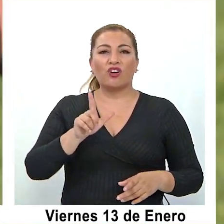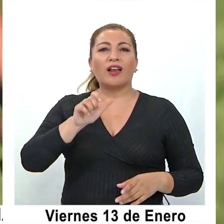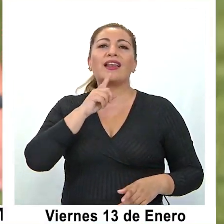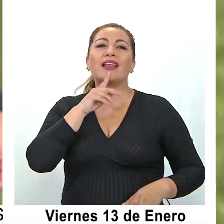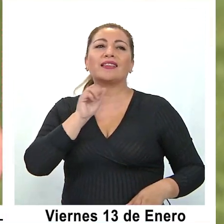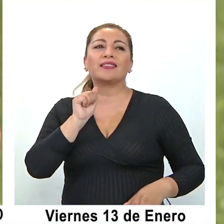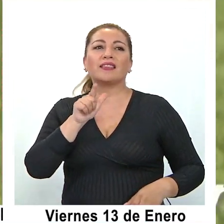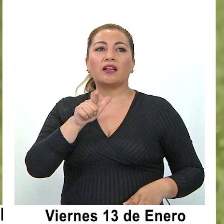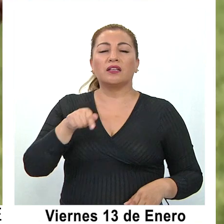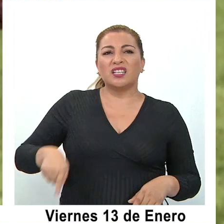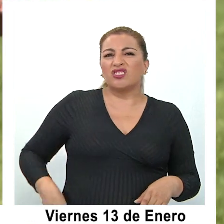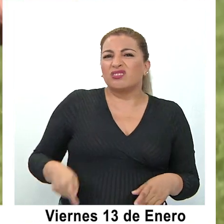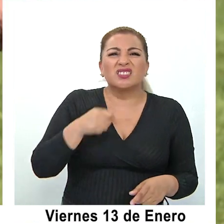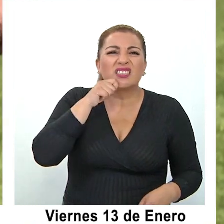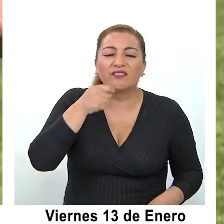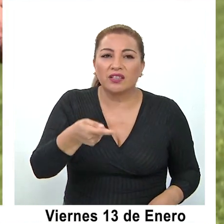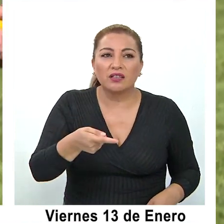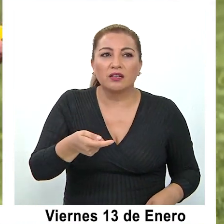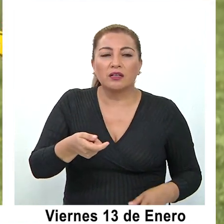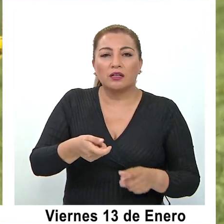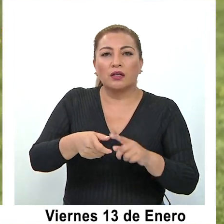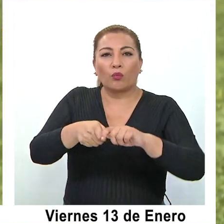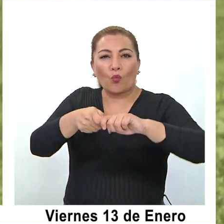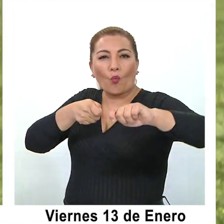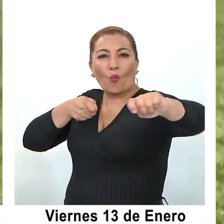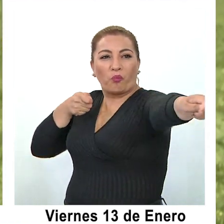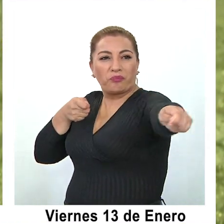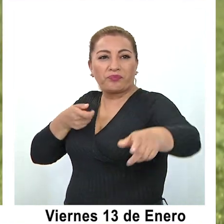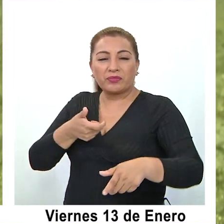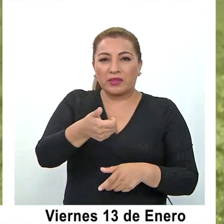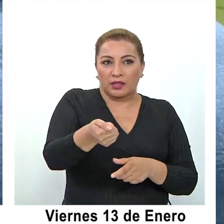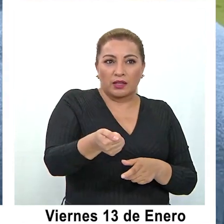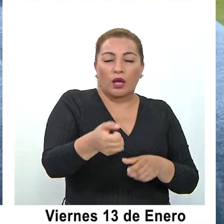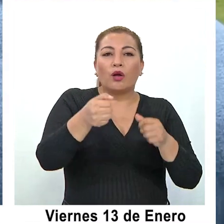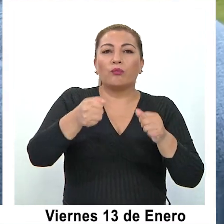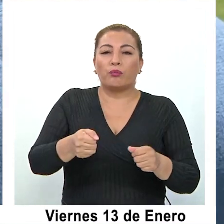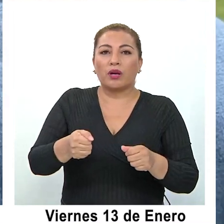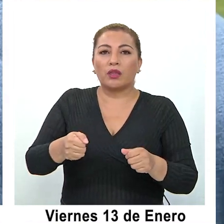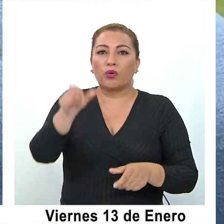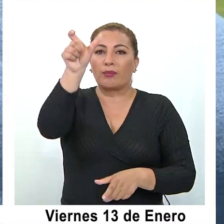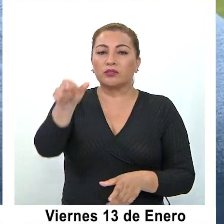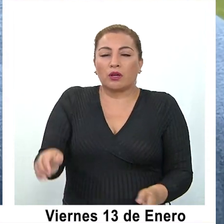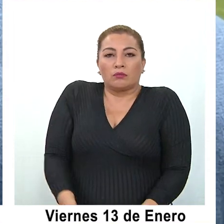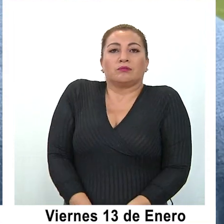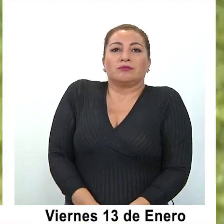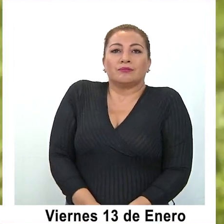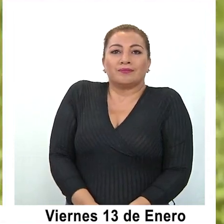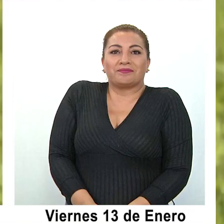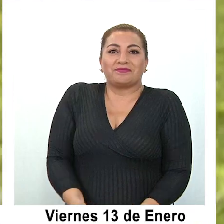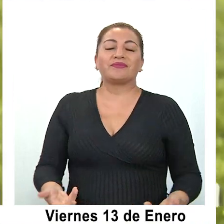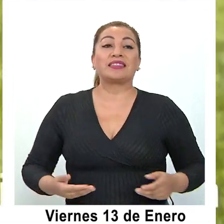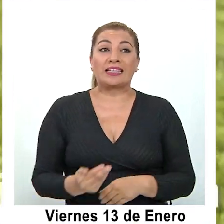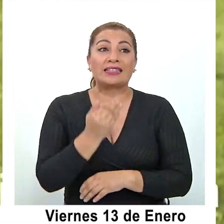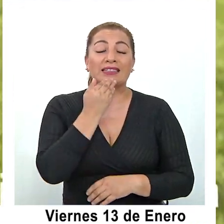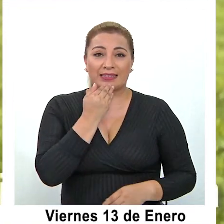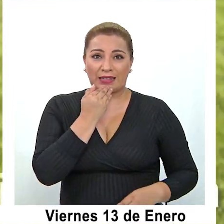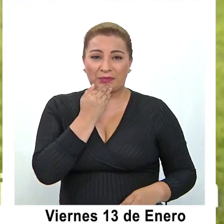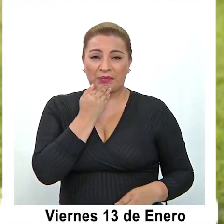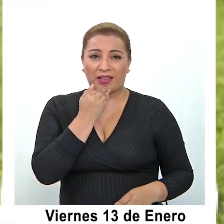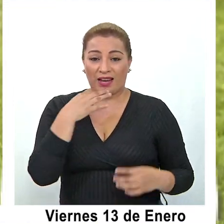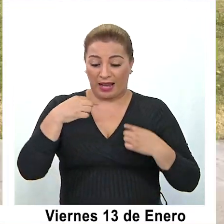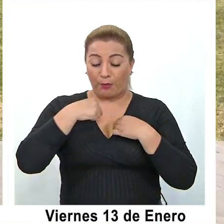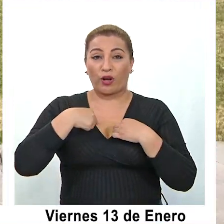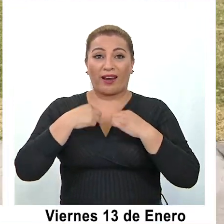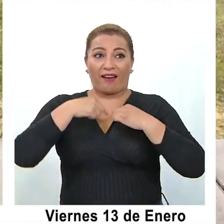bola wrap. El arma lanza cuerdas de fibra sintética que son capaces de inmovilizar. Además, bajo las